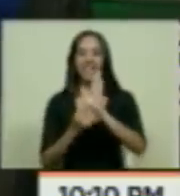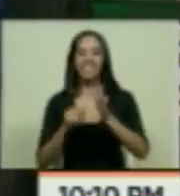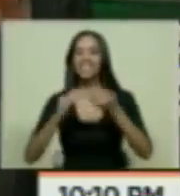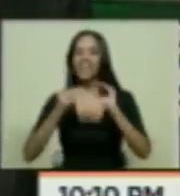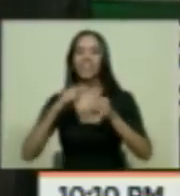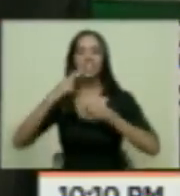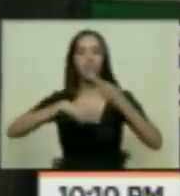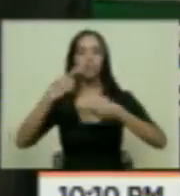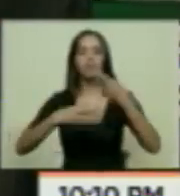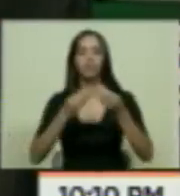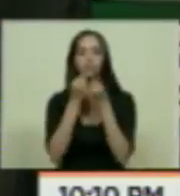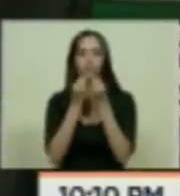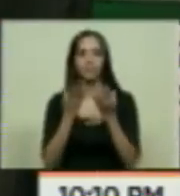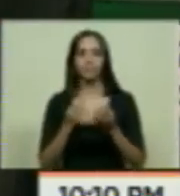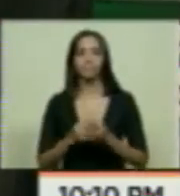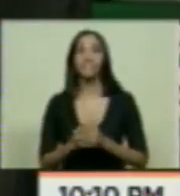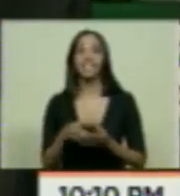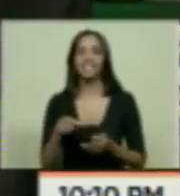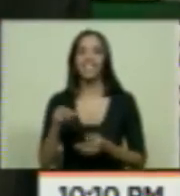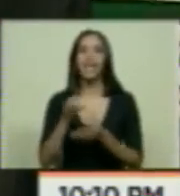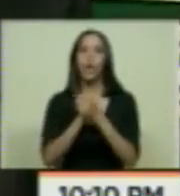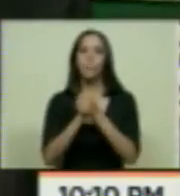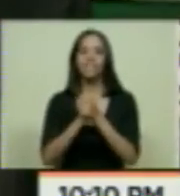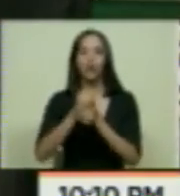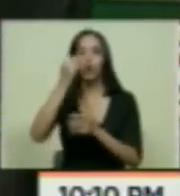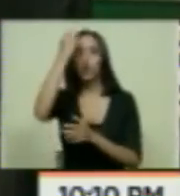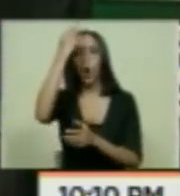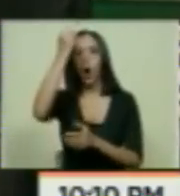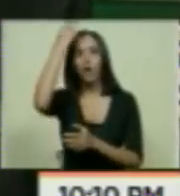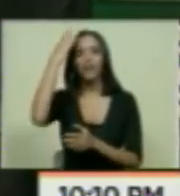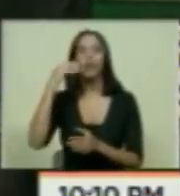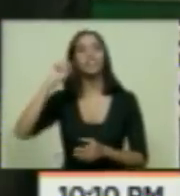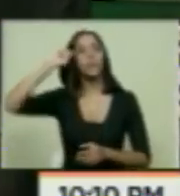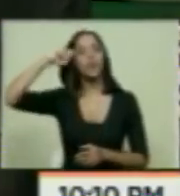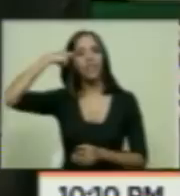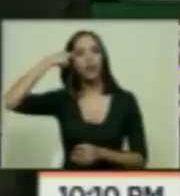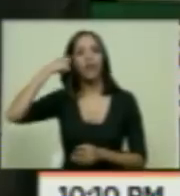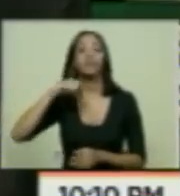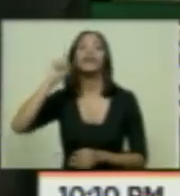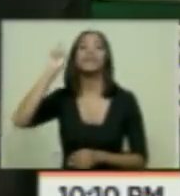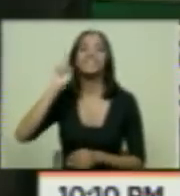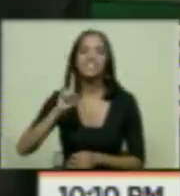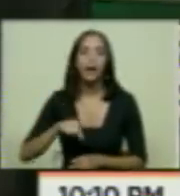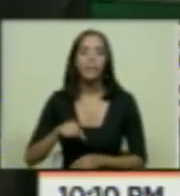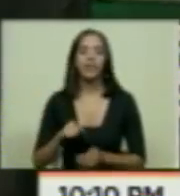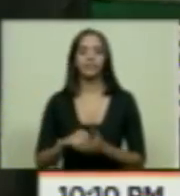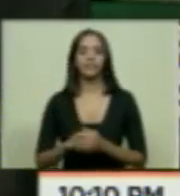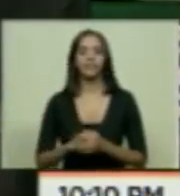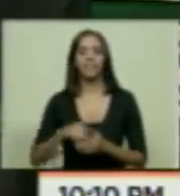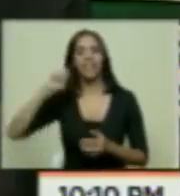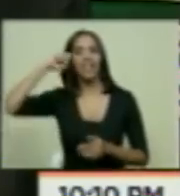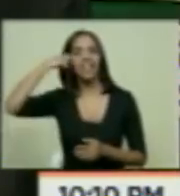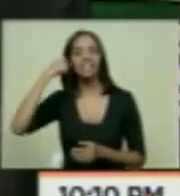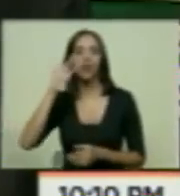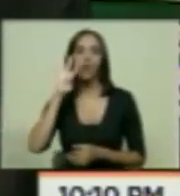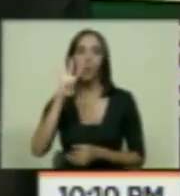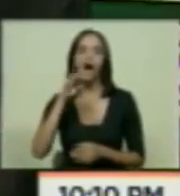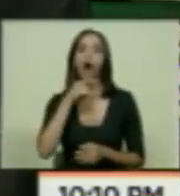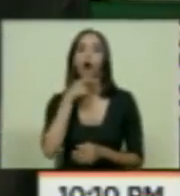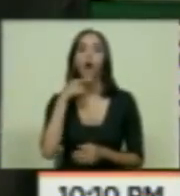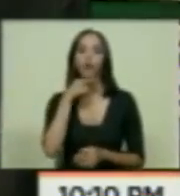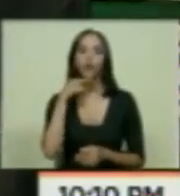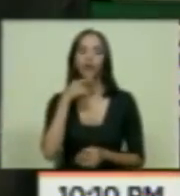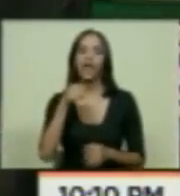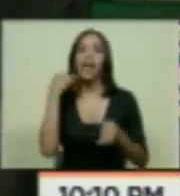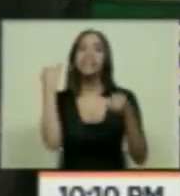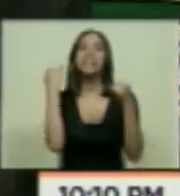revolucionaria, así que el compañero Robert Serra lo estamos recordando, pero también estamos recordando ese 4 de octubre, la